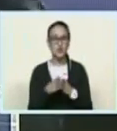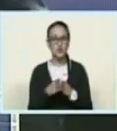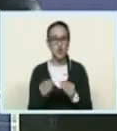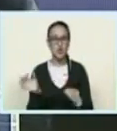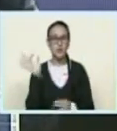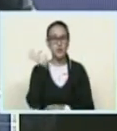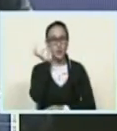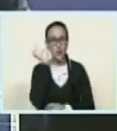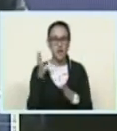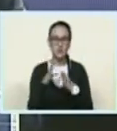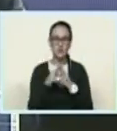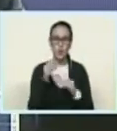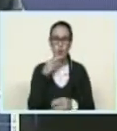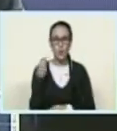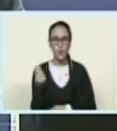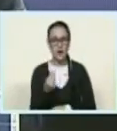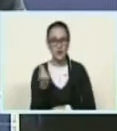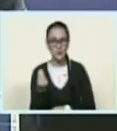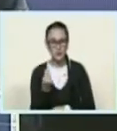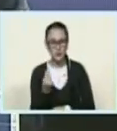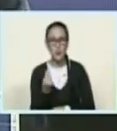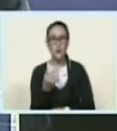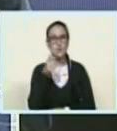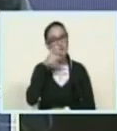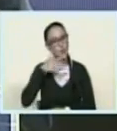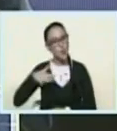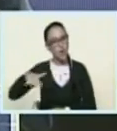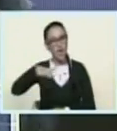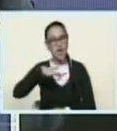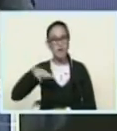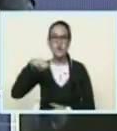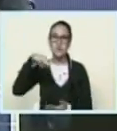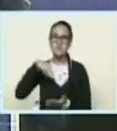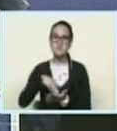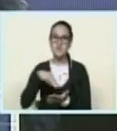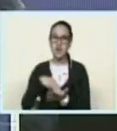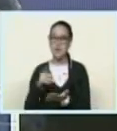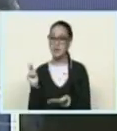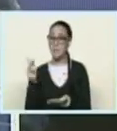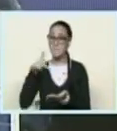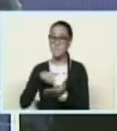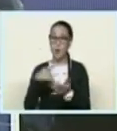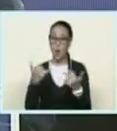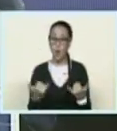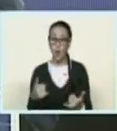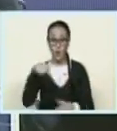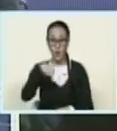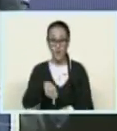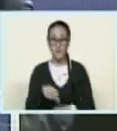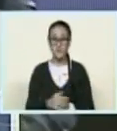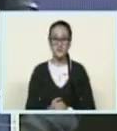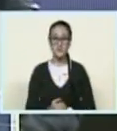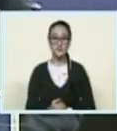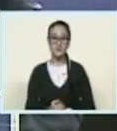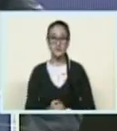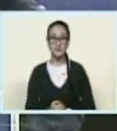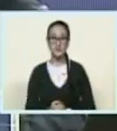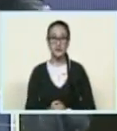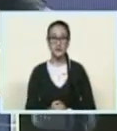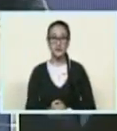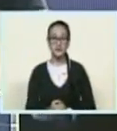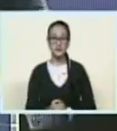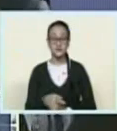la juventud, el pueblo de Miranda que ha hecho acto de presencia. Nosotros